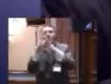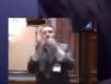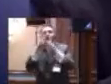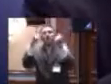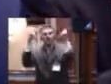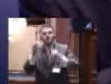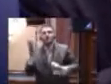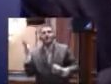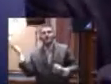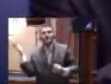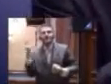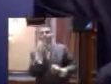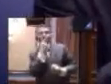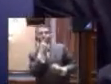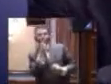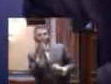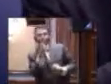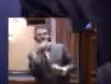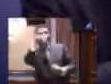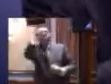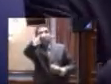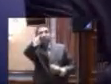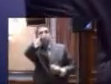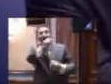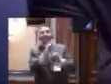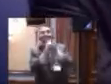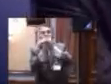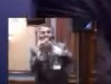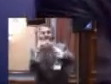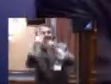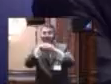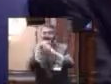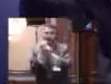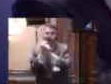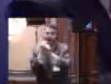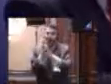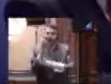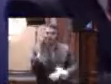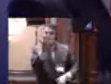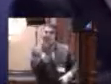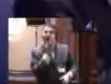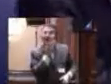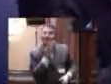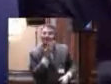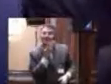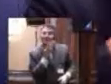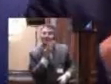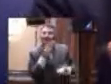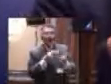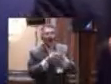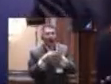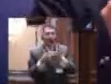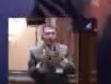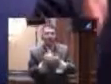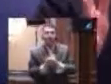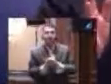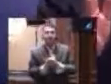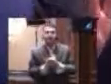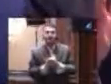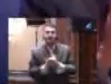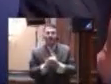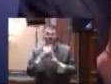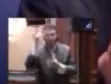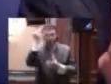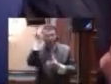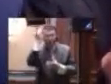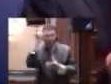México, no provino desde un régimen dictatorial. En México no hubo derrumbe